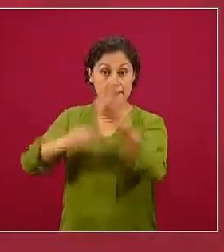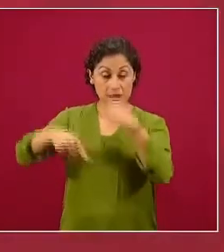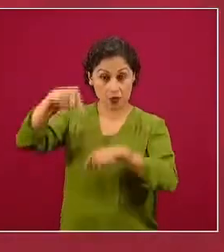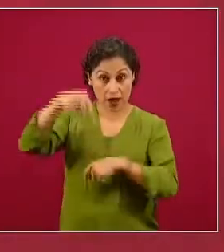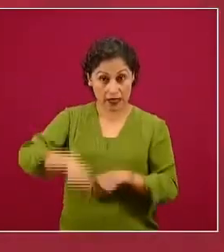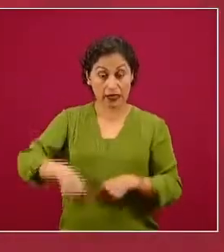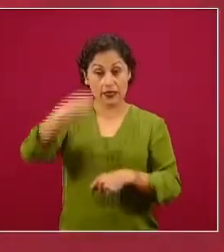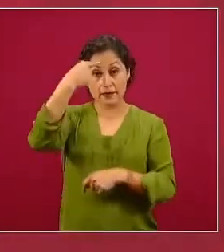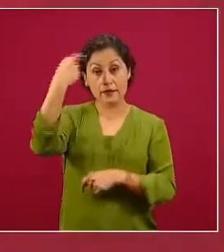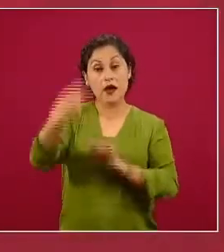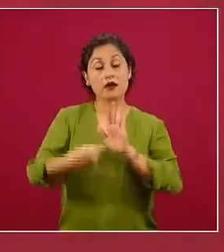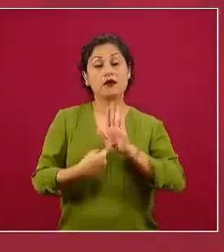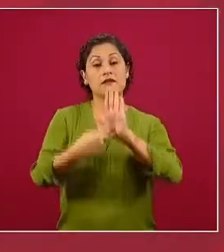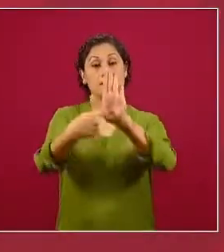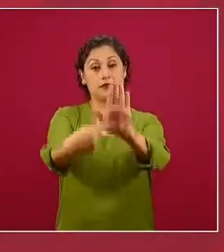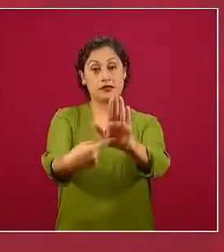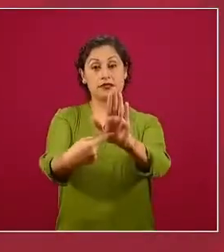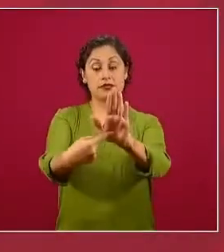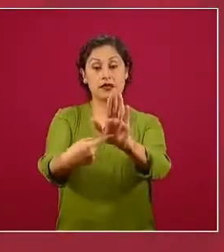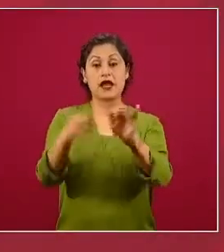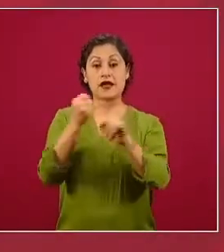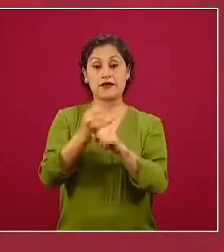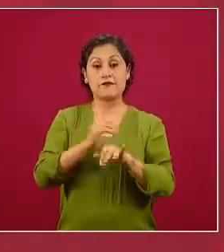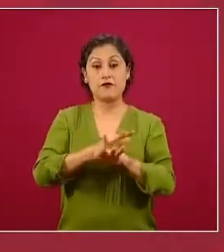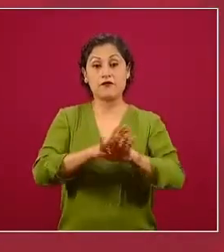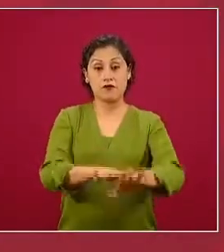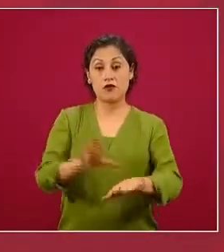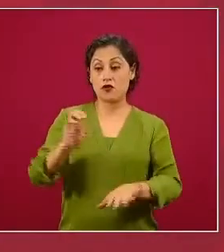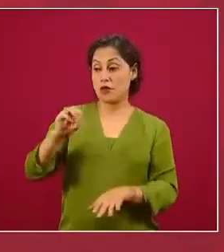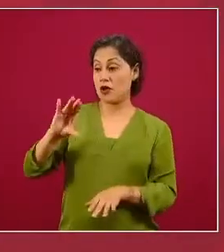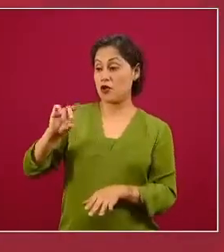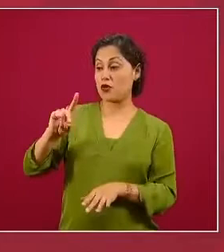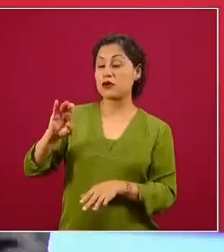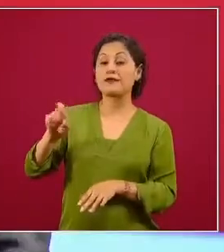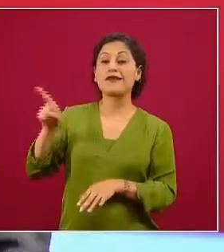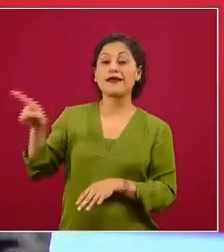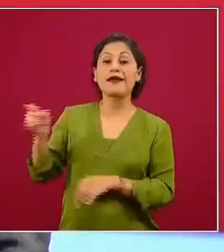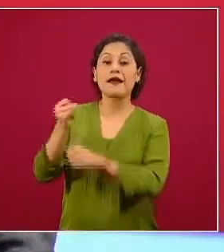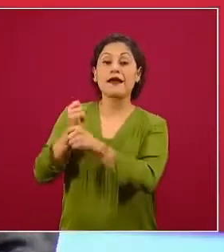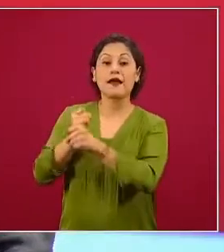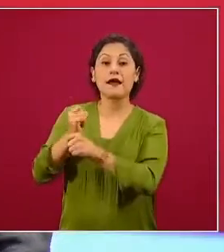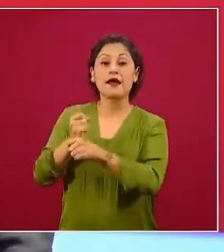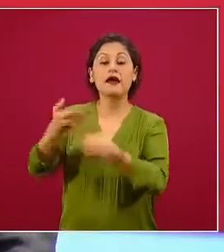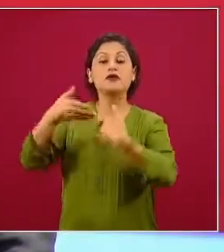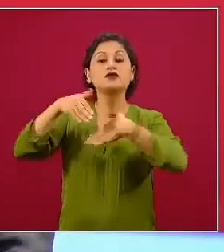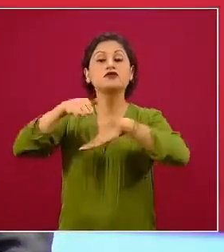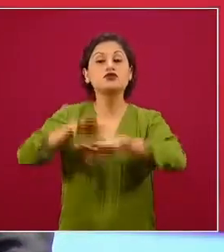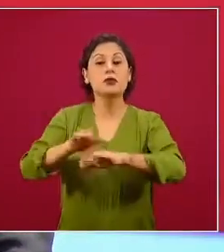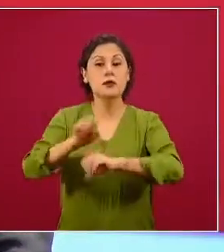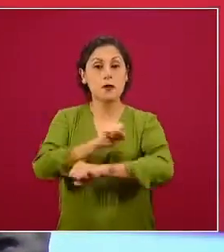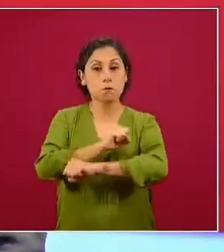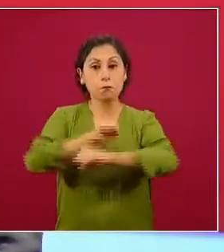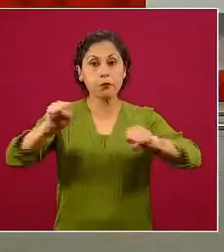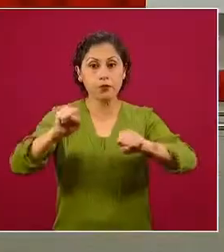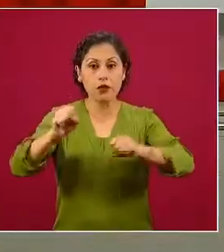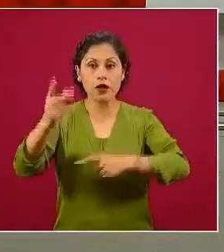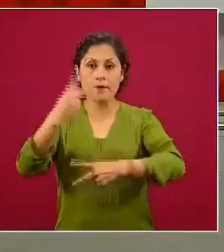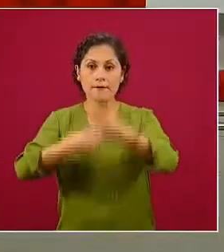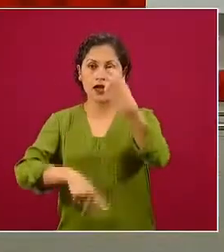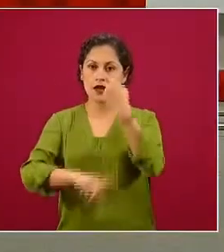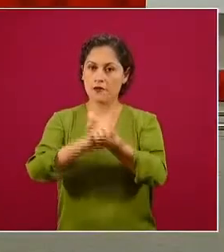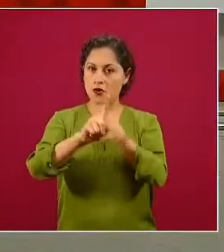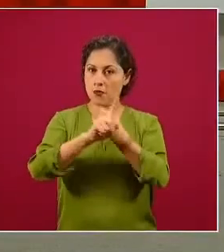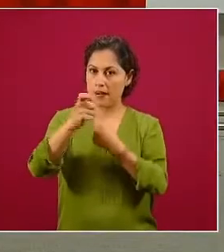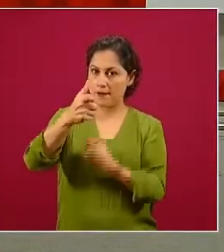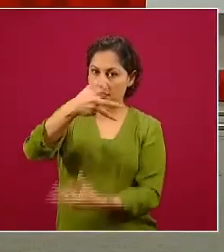el segundo informe de la OCDE sobre la consecuencia de la obesidad en la economía. La consecuencia